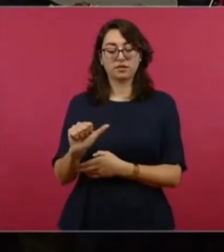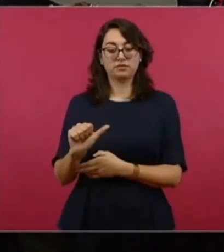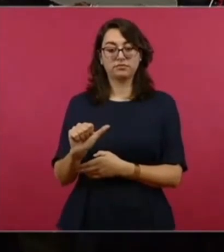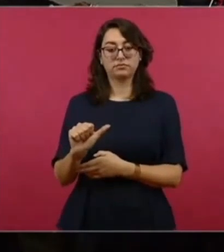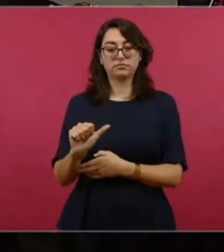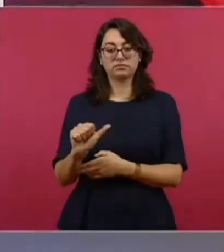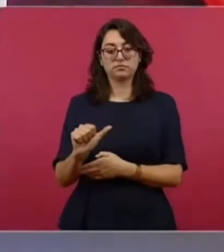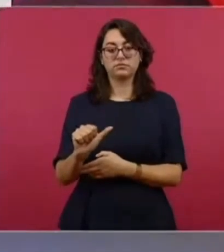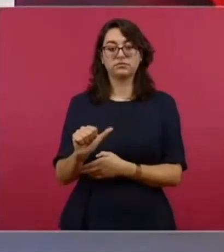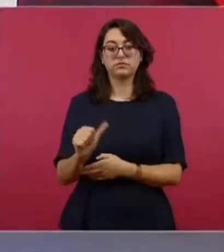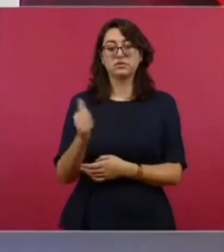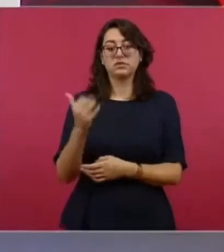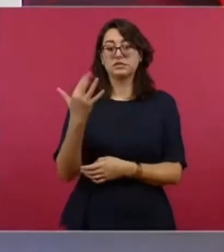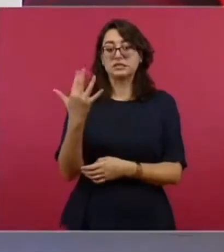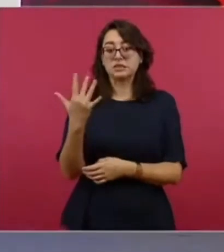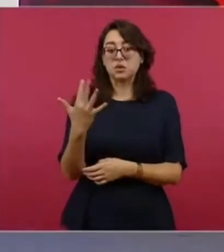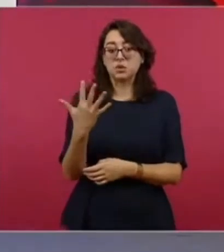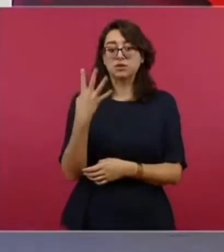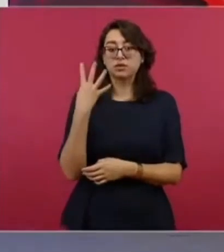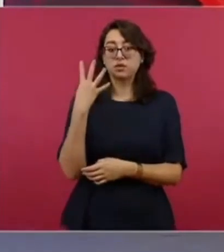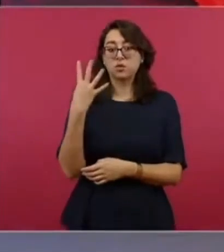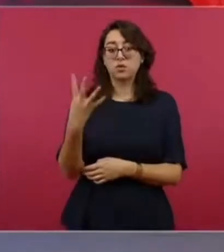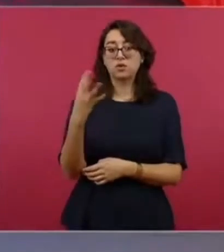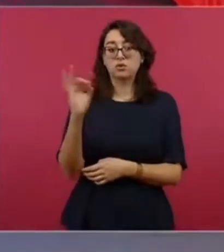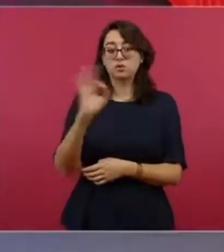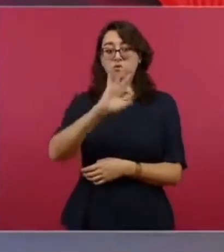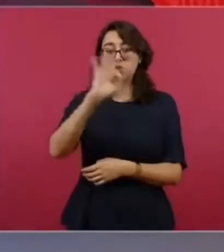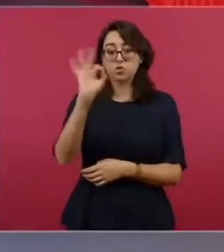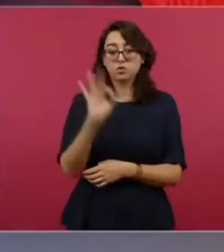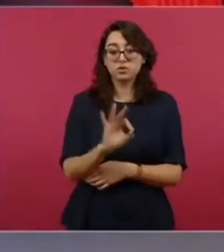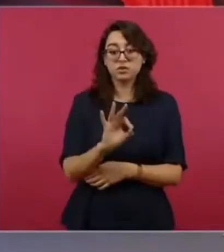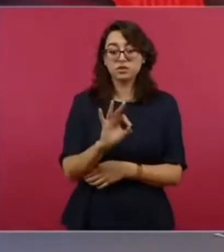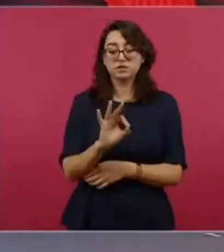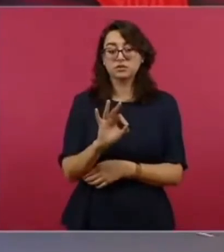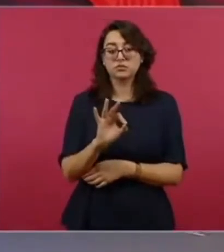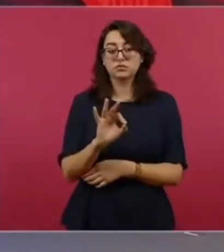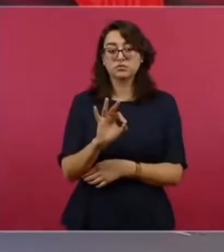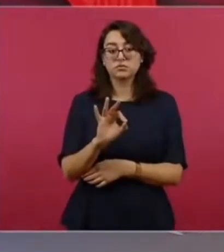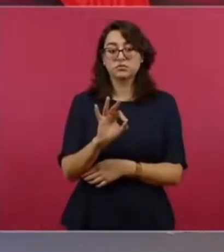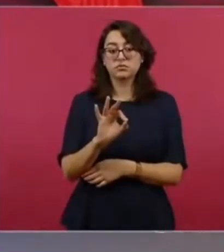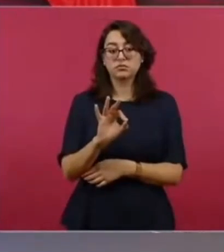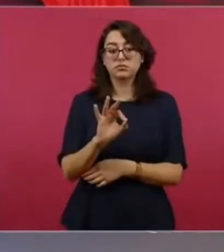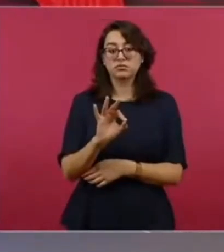preferencia bruta, 54, preferencia efectiva,